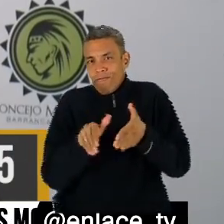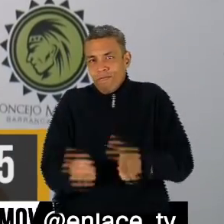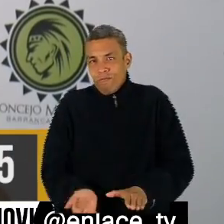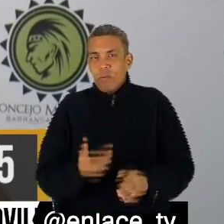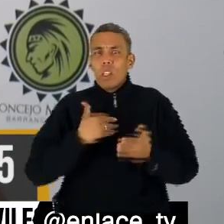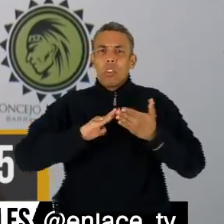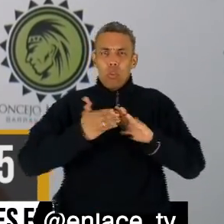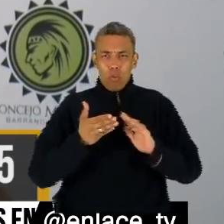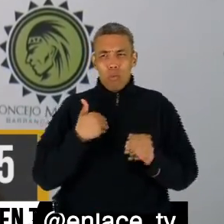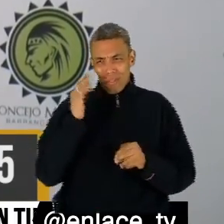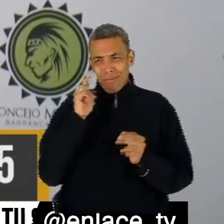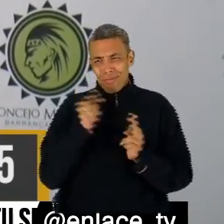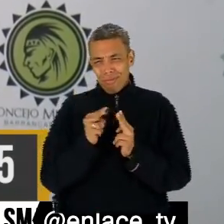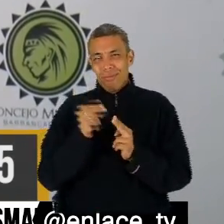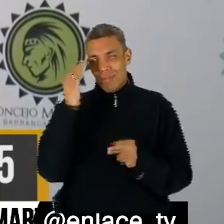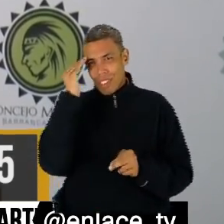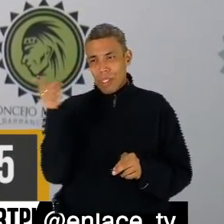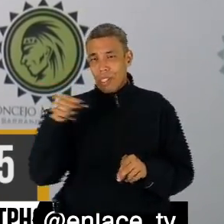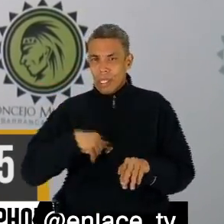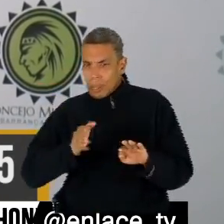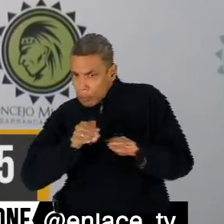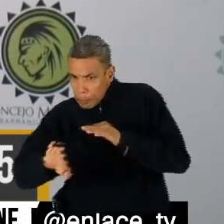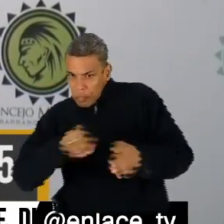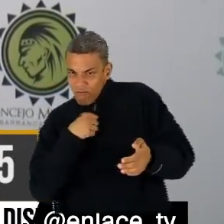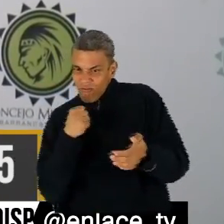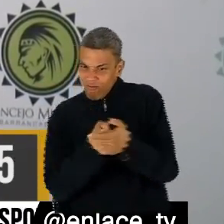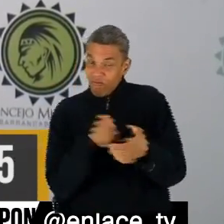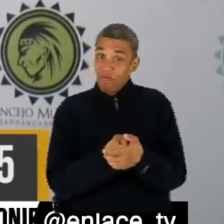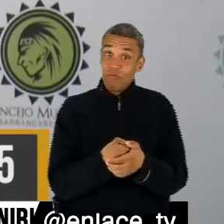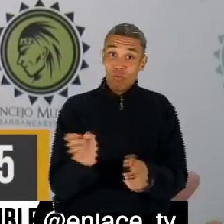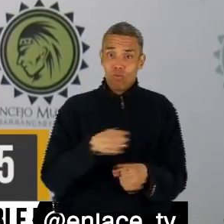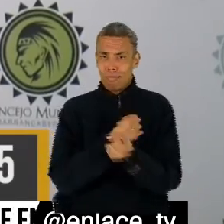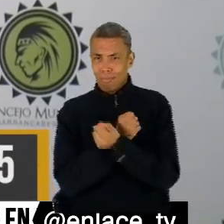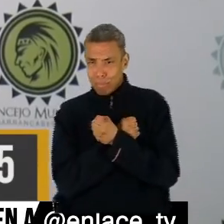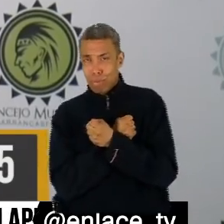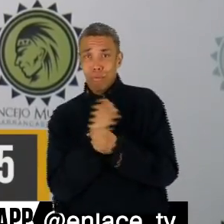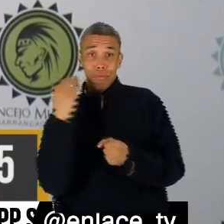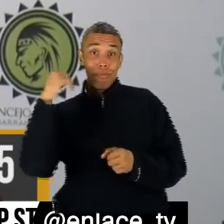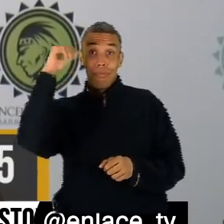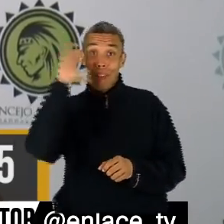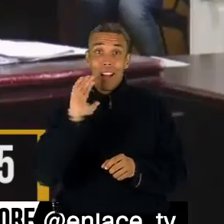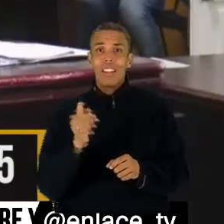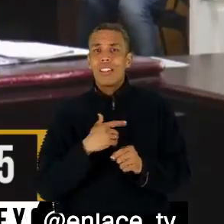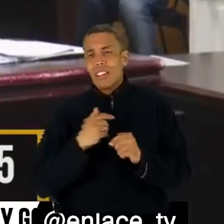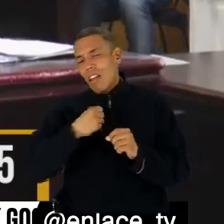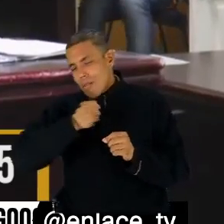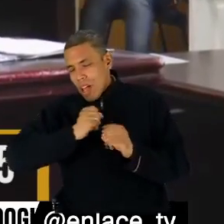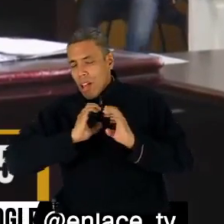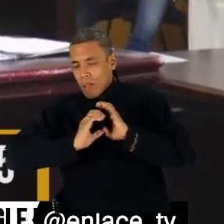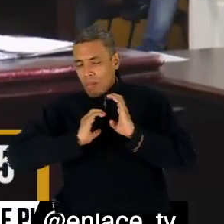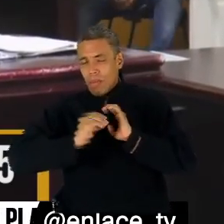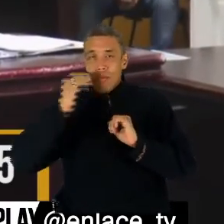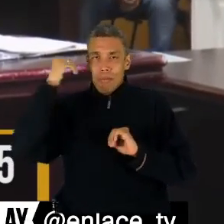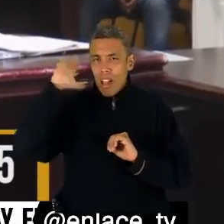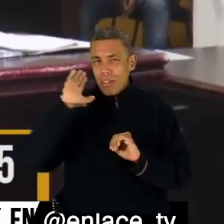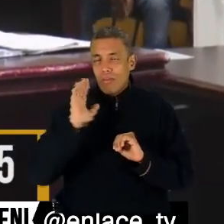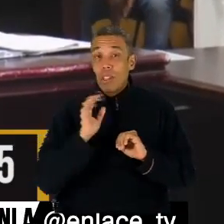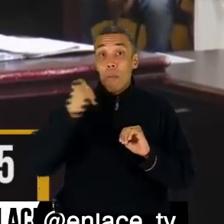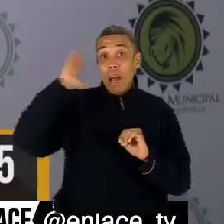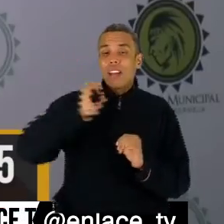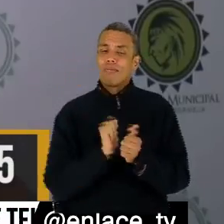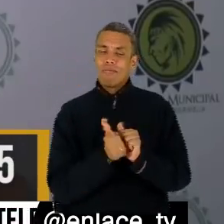que Raúl fue un gestor del patinaje en Barranca Bermeja, un enamorado de las comunicaciones, pero más que las comunicaciones, enamoraba del deporte. Aunque colegas, hoy integrantes